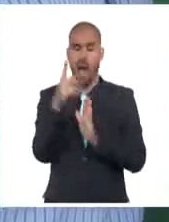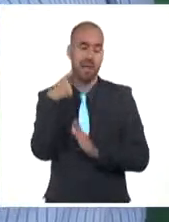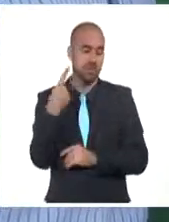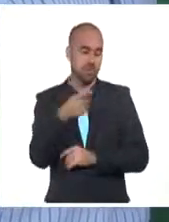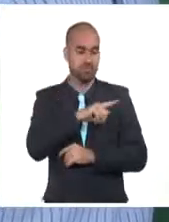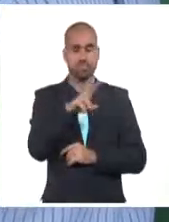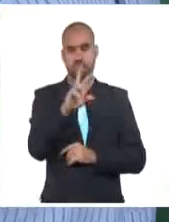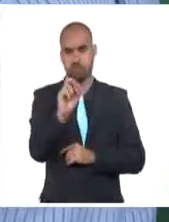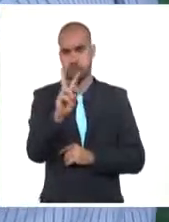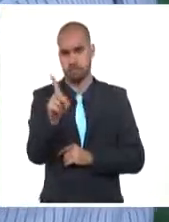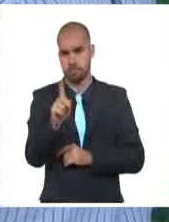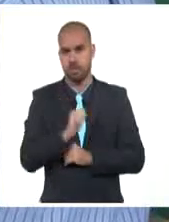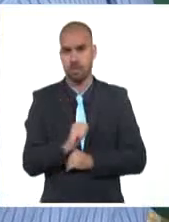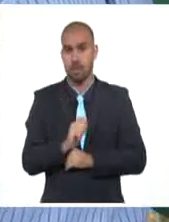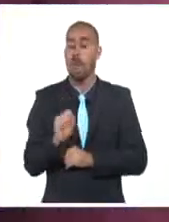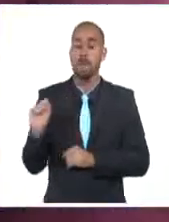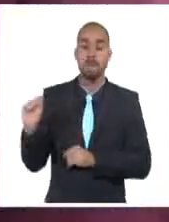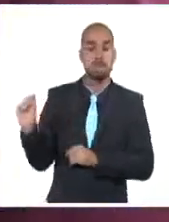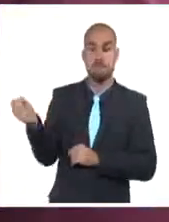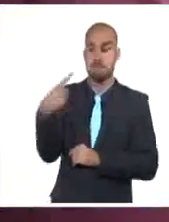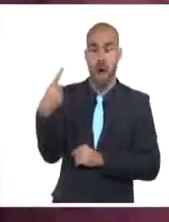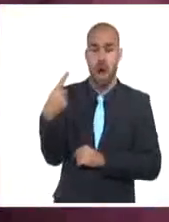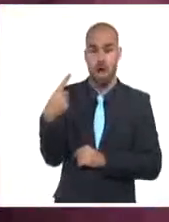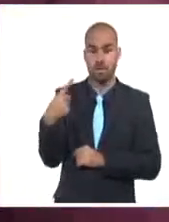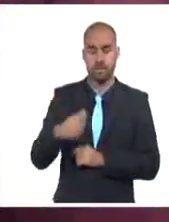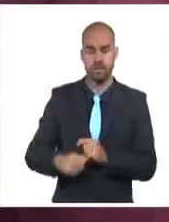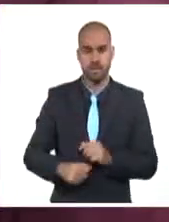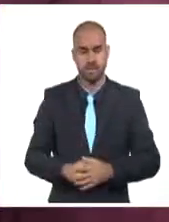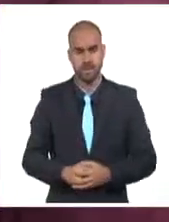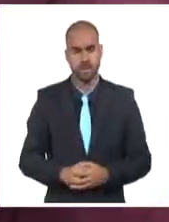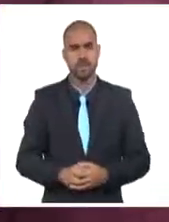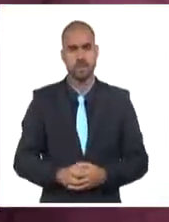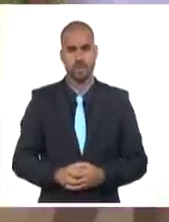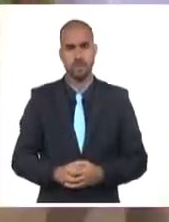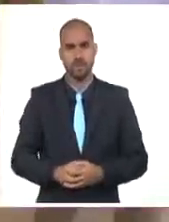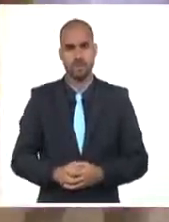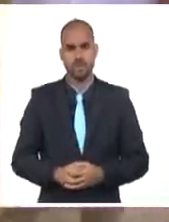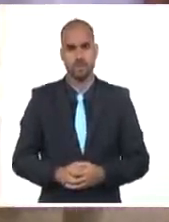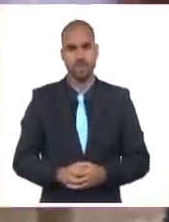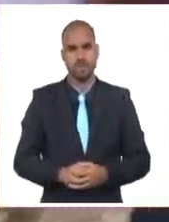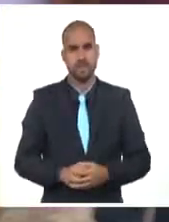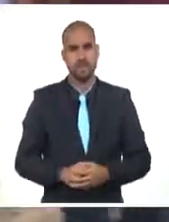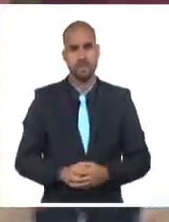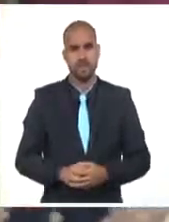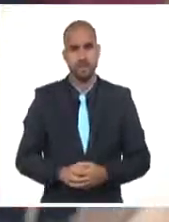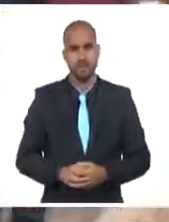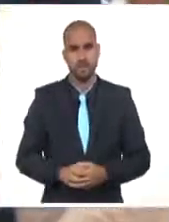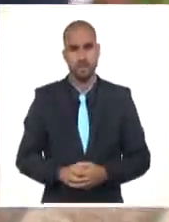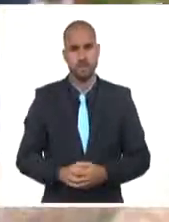el primero en lograrlo en todo el país desde mayabeque a la mira sistema informativo de la televisión cubana